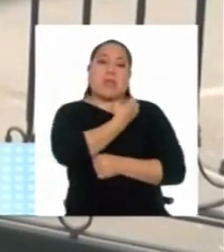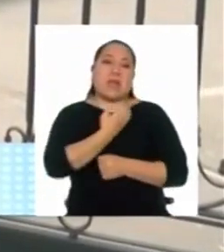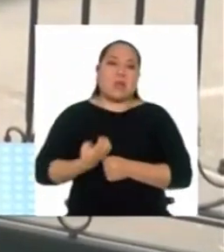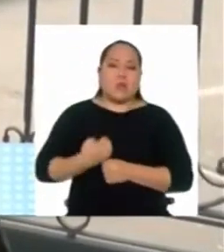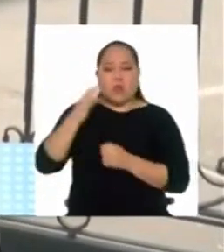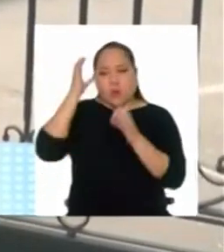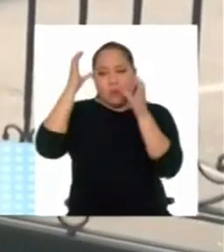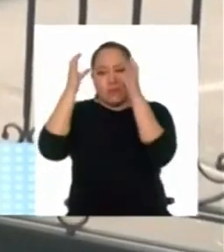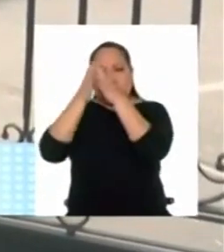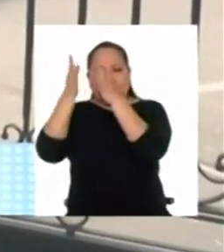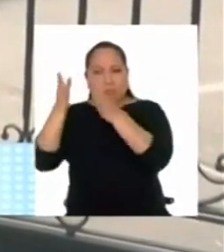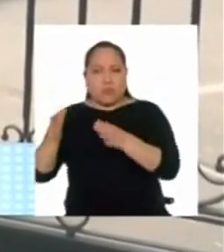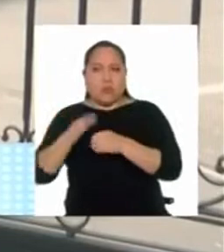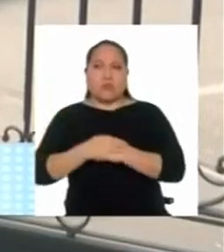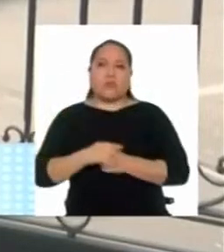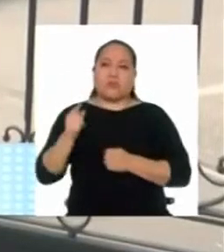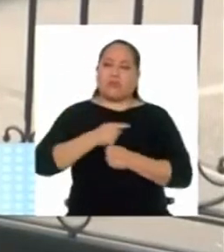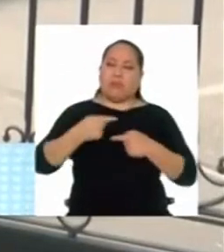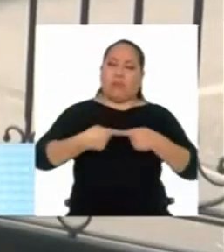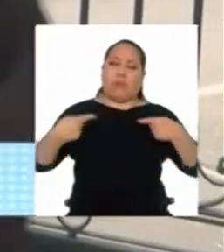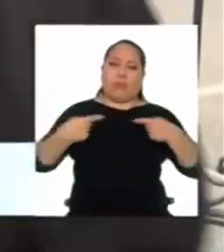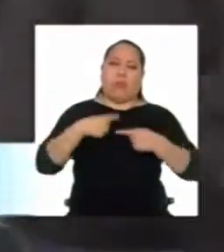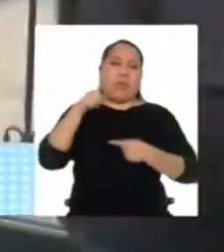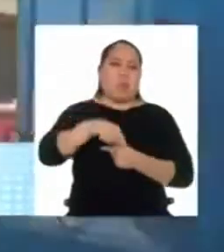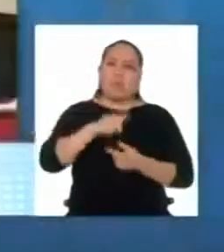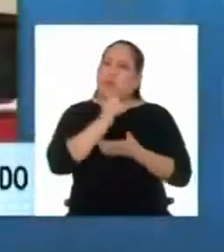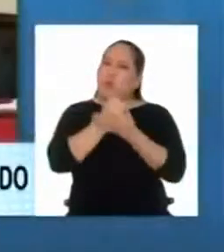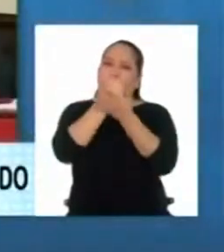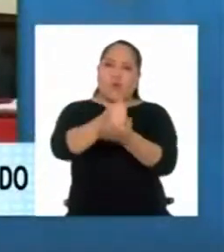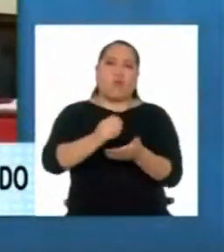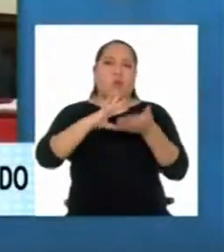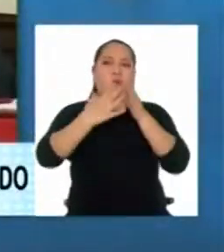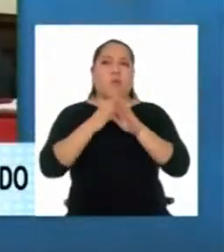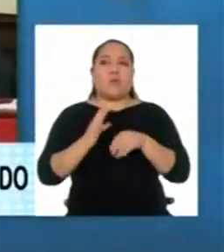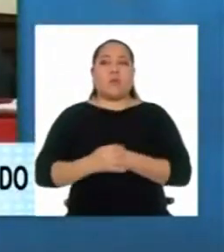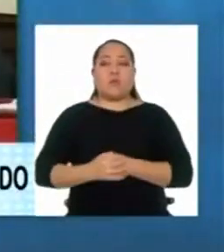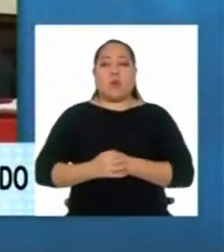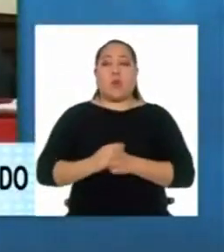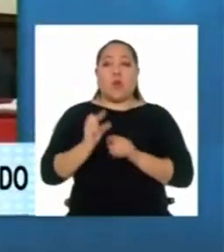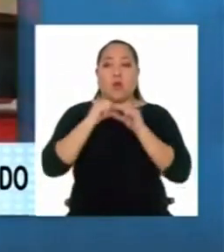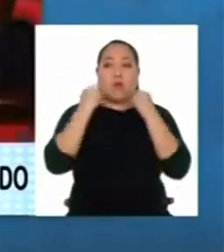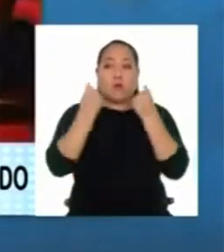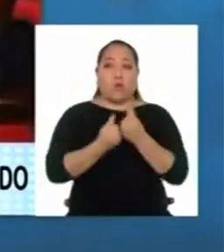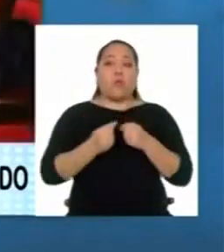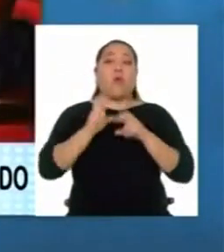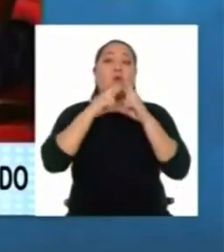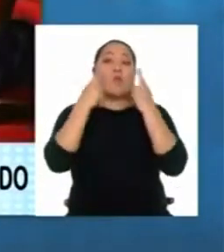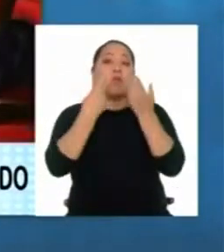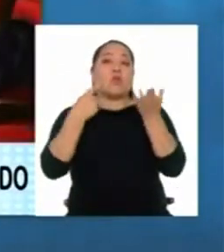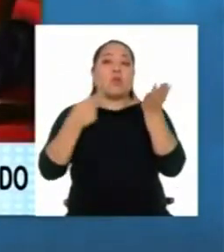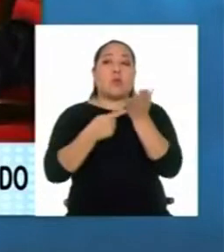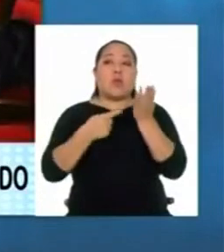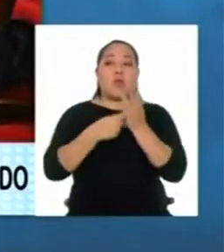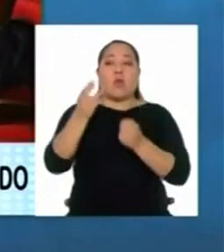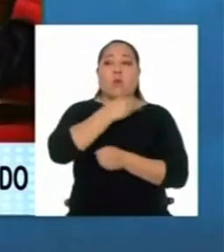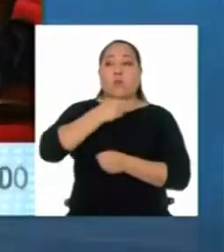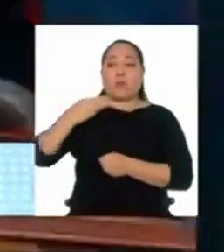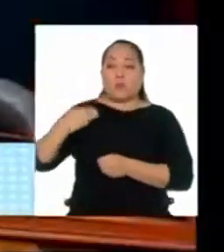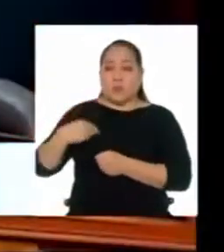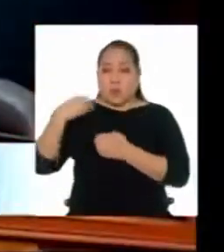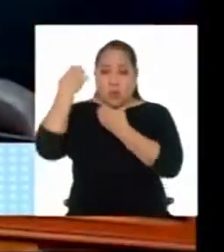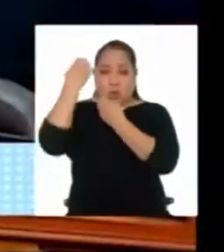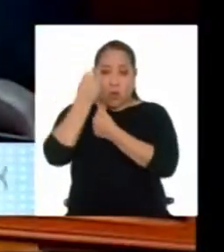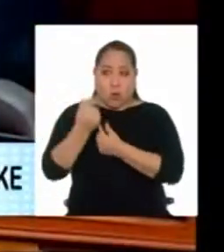¿Ya? Si vamos a estar peleados, yo creo que en nada ayudamos al pueblo peruano. La bancada de Perú Libre sostuvo una reunión técnica con el ministro de Economía, Pedro